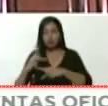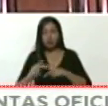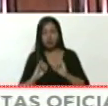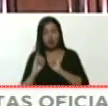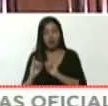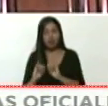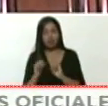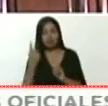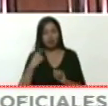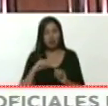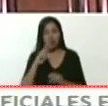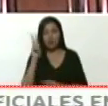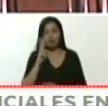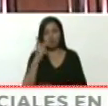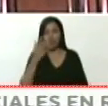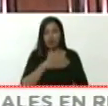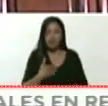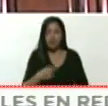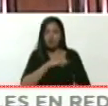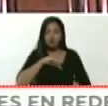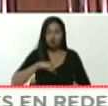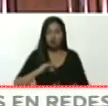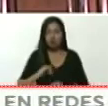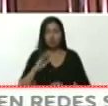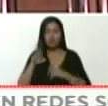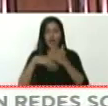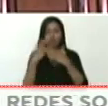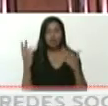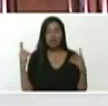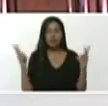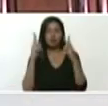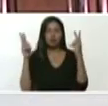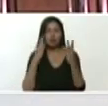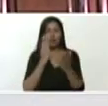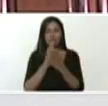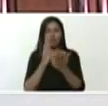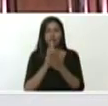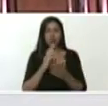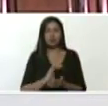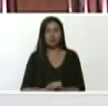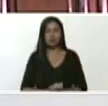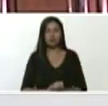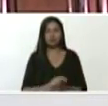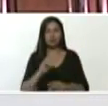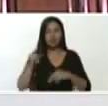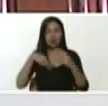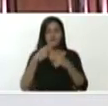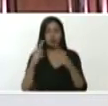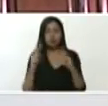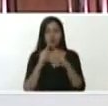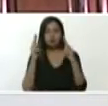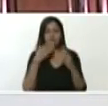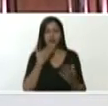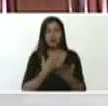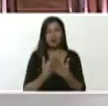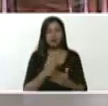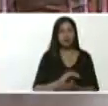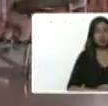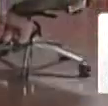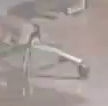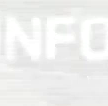para tener la Venezuela que queremos. Hasta la victoria siempre. Hasta la próxima, Venezuela. Gracias.